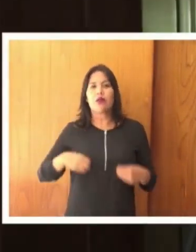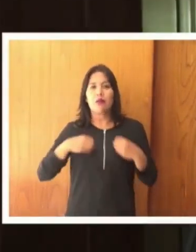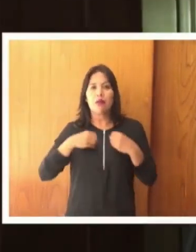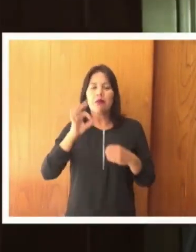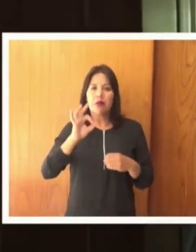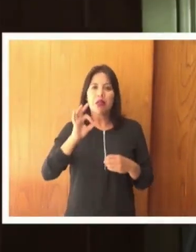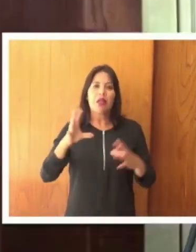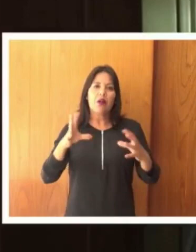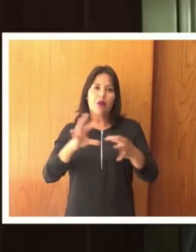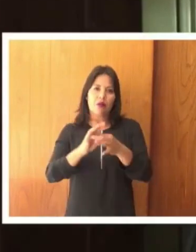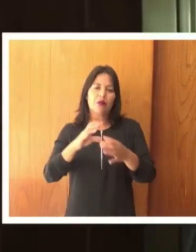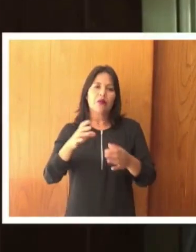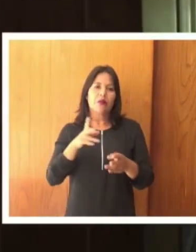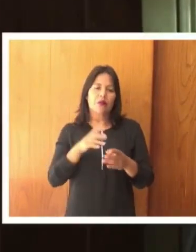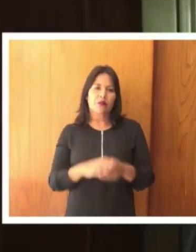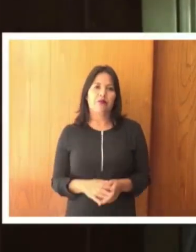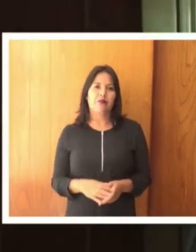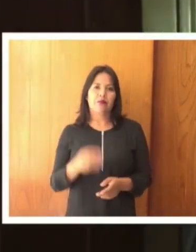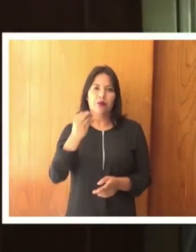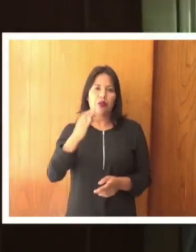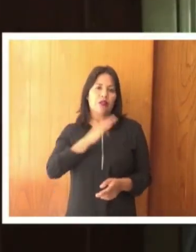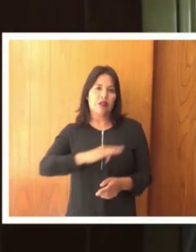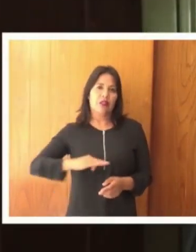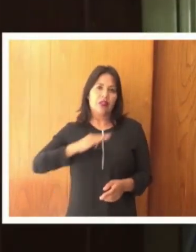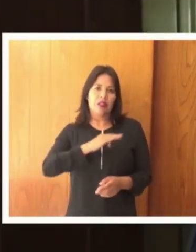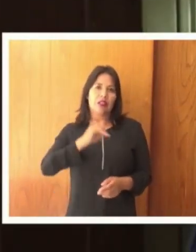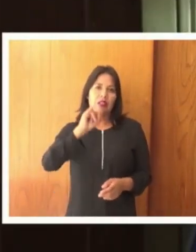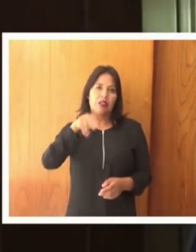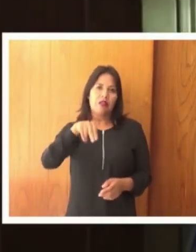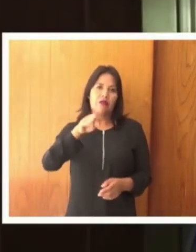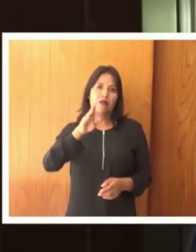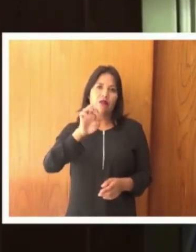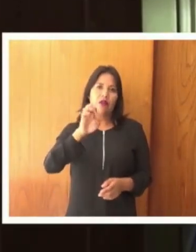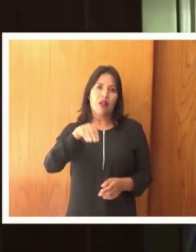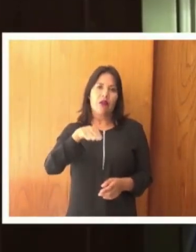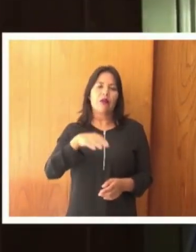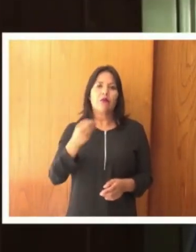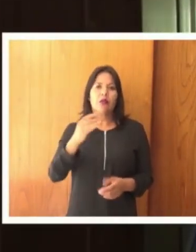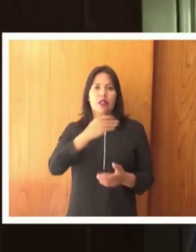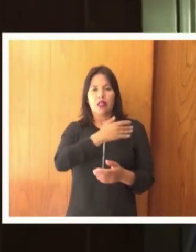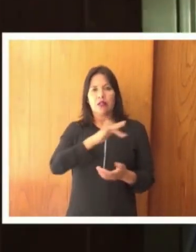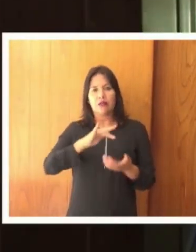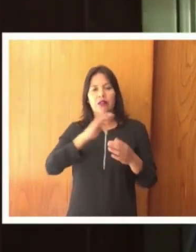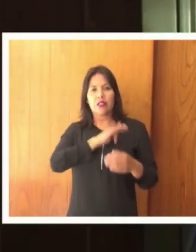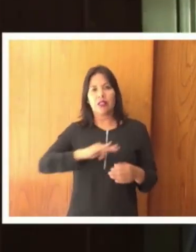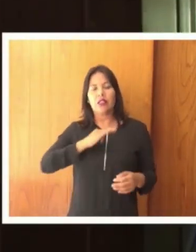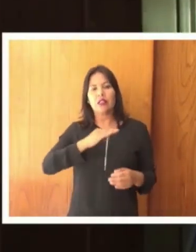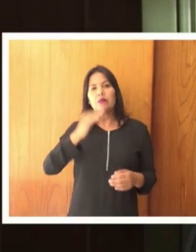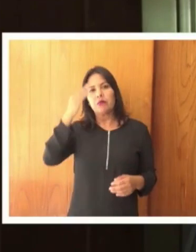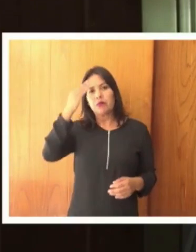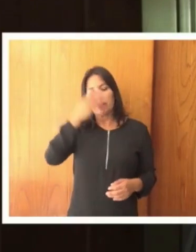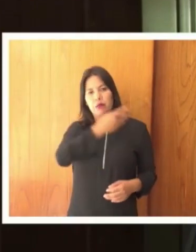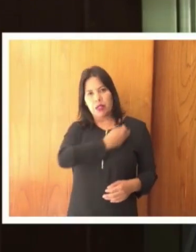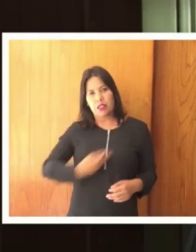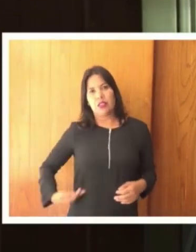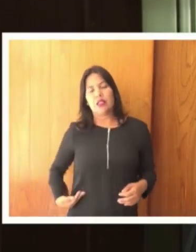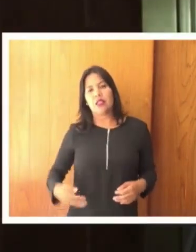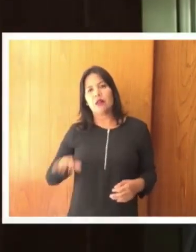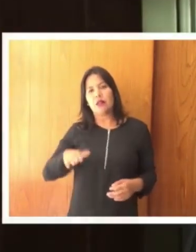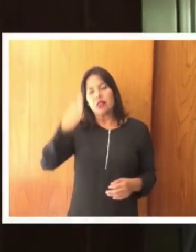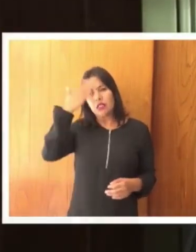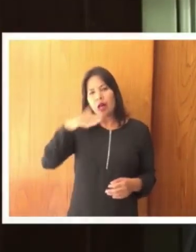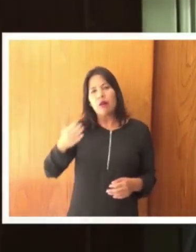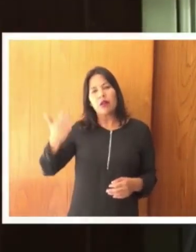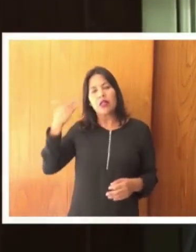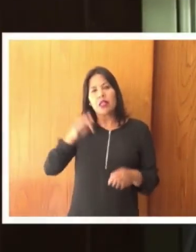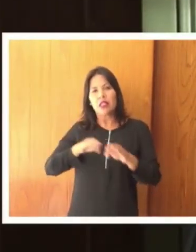enlace. Muchas felicidades al InfoEM, muchas felicidades al señor presidente, porque creo que en el tiempo que ha estado presente, porque lo he